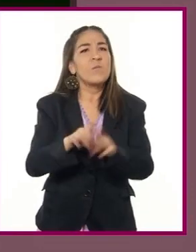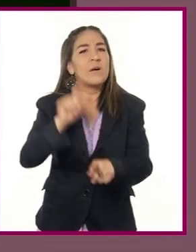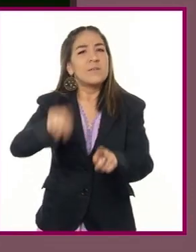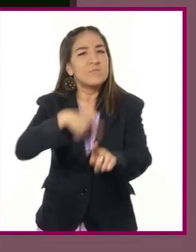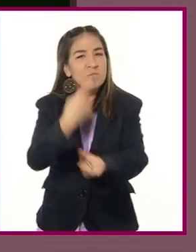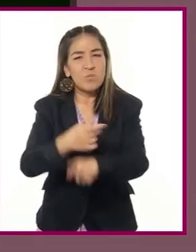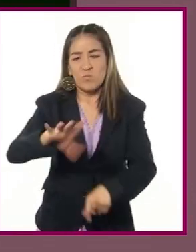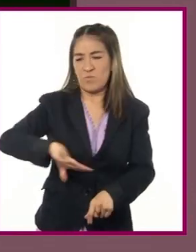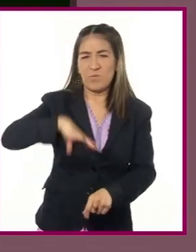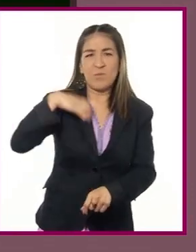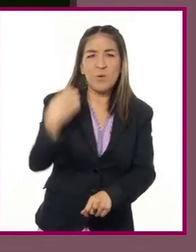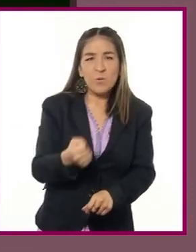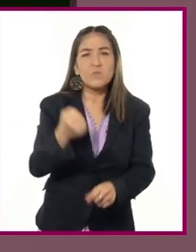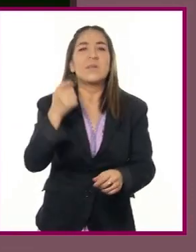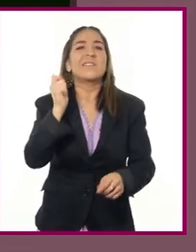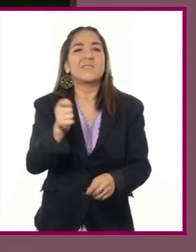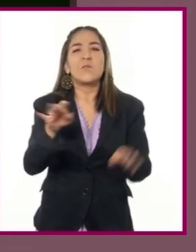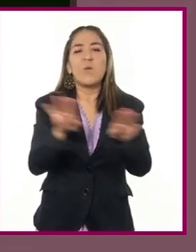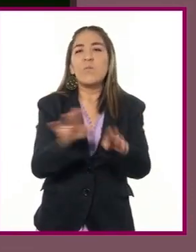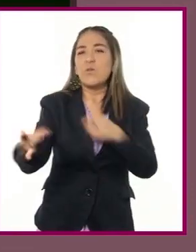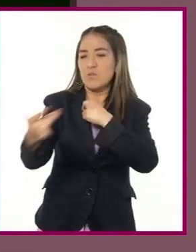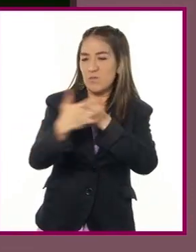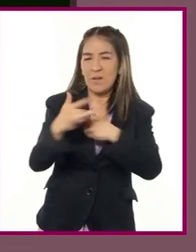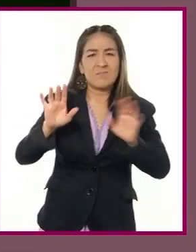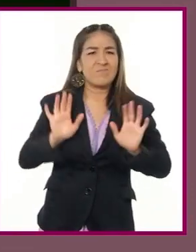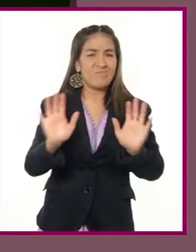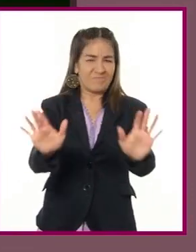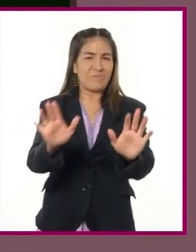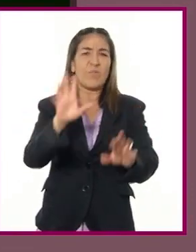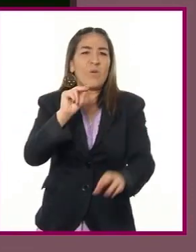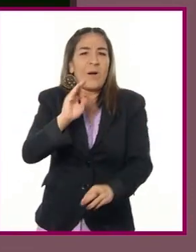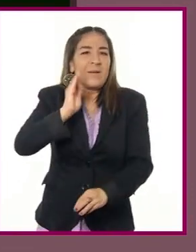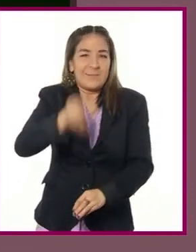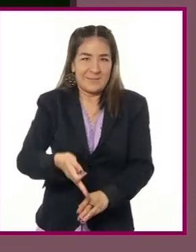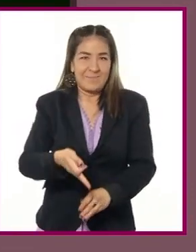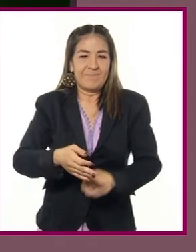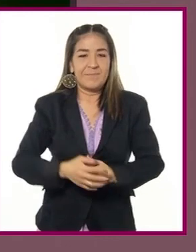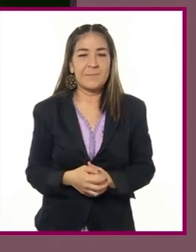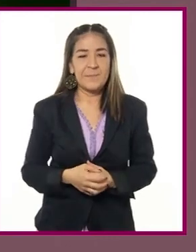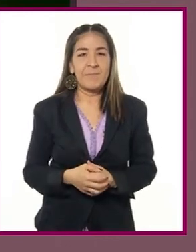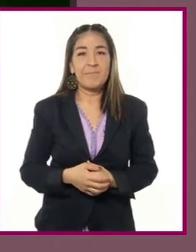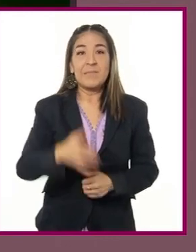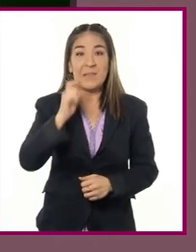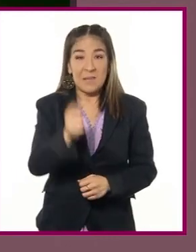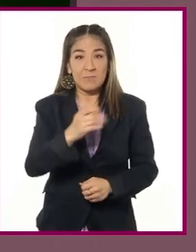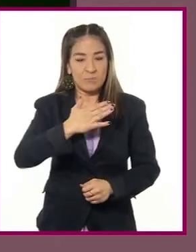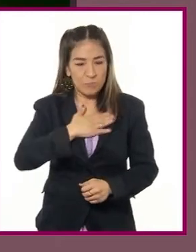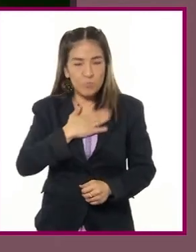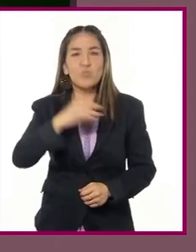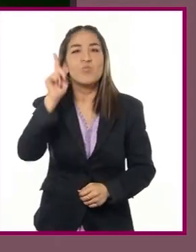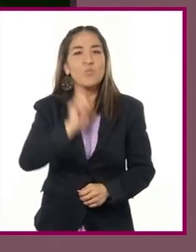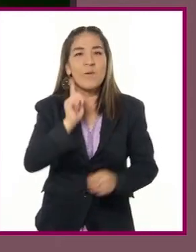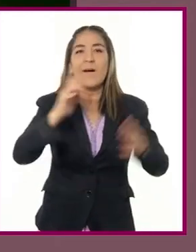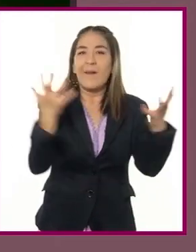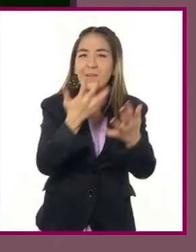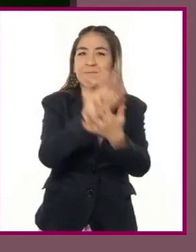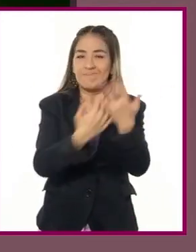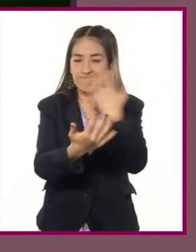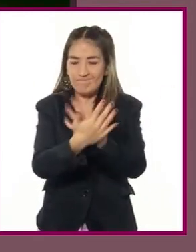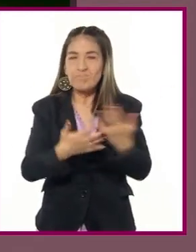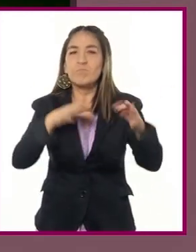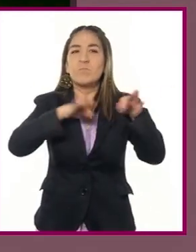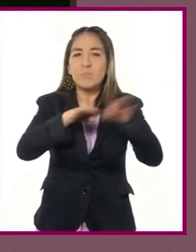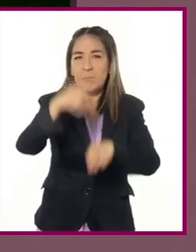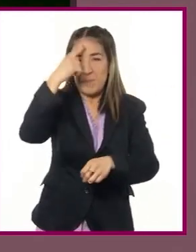abuso, violación o tocamientos no consensuados. En nuestras manos está construir una sociedad igualitaria